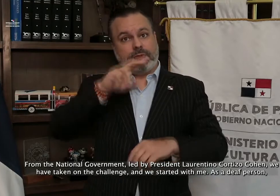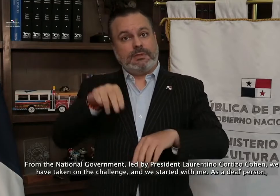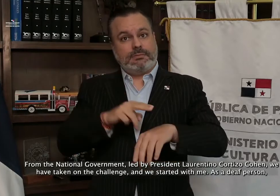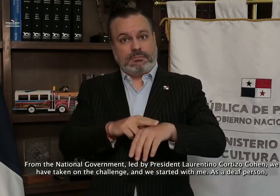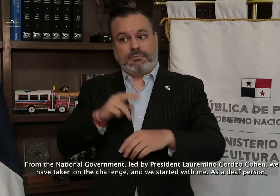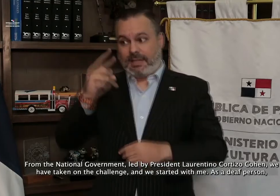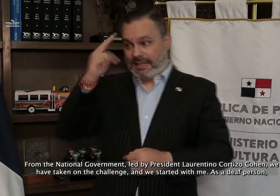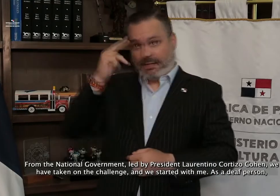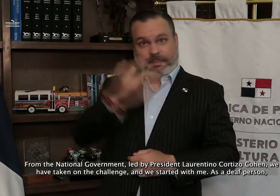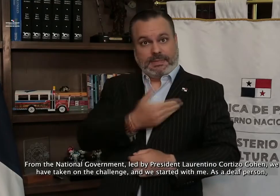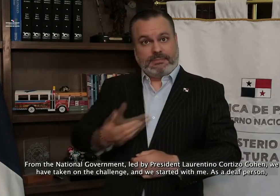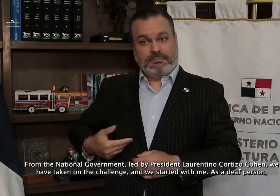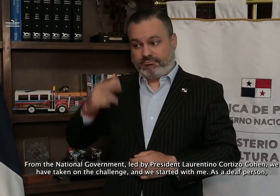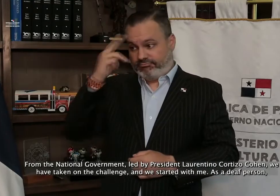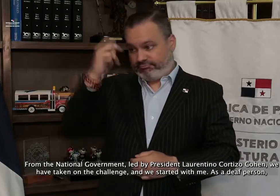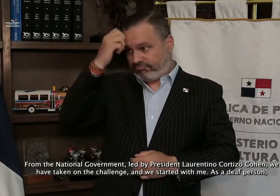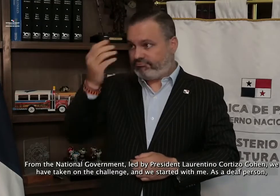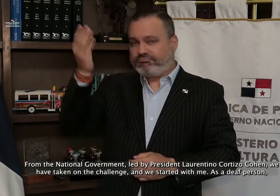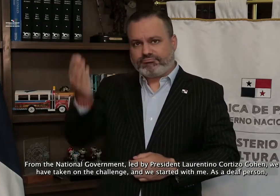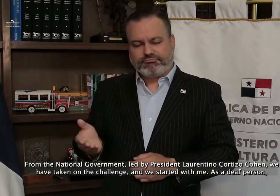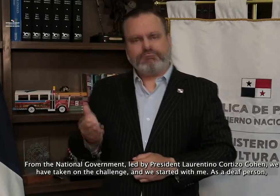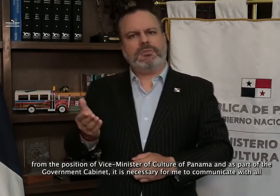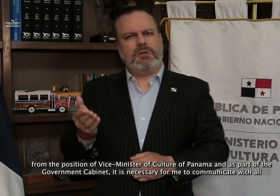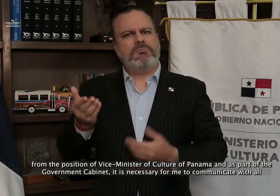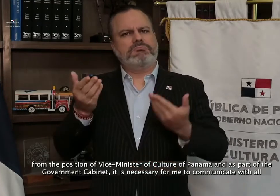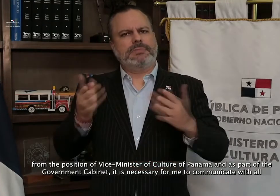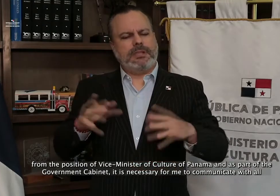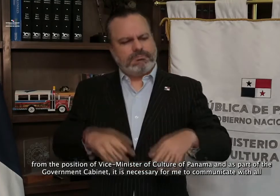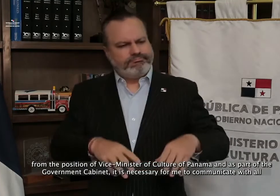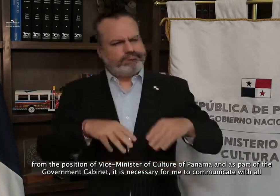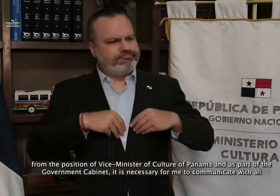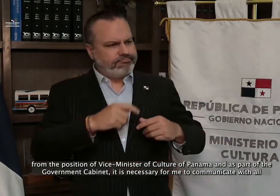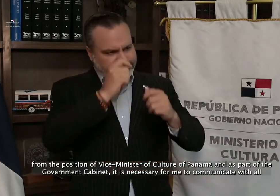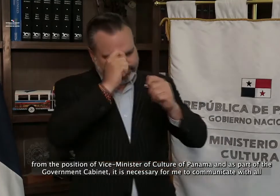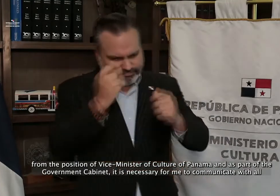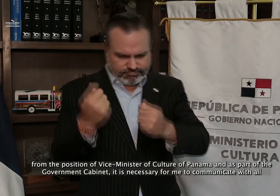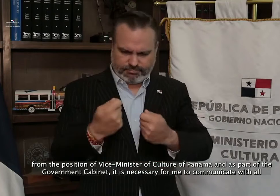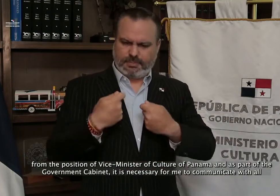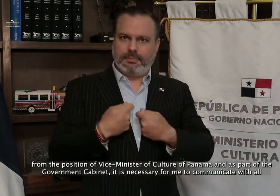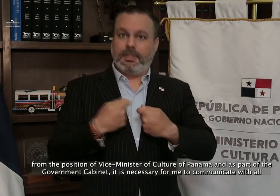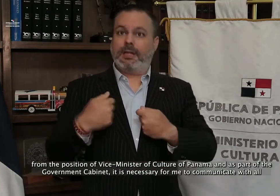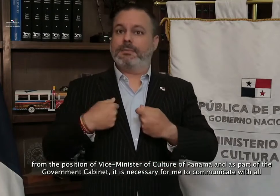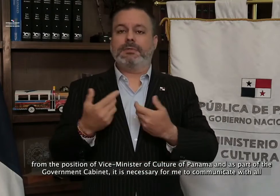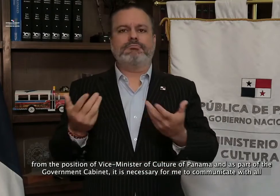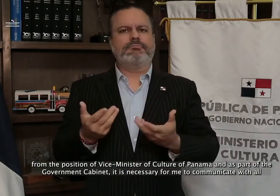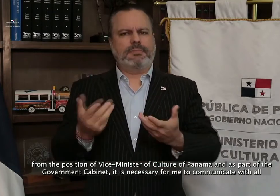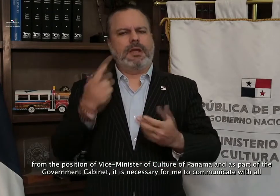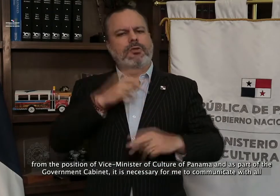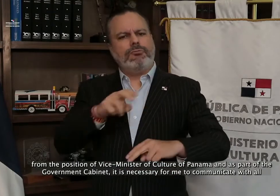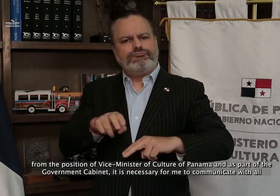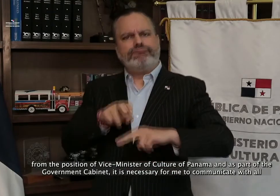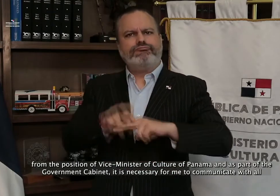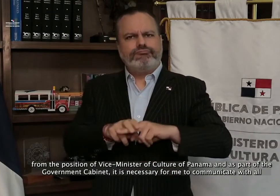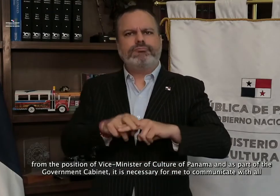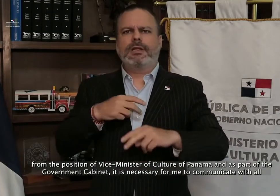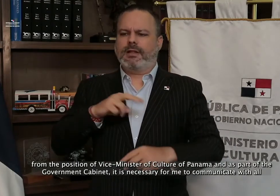no somos los únicos encargados de esto, sino que hay diferentes instituciones de gobierno que dan este apoyo,